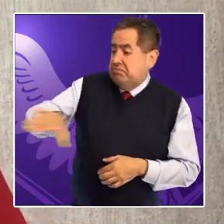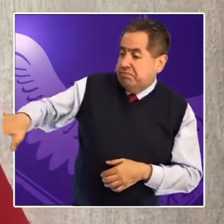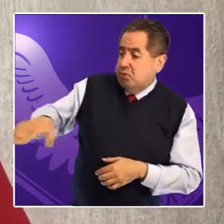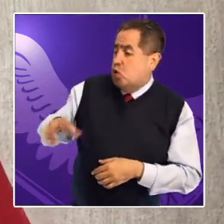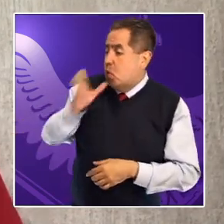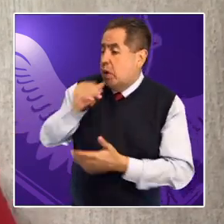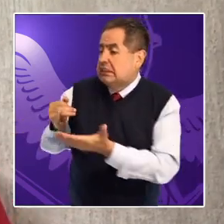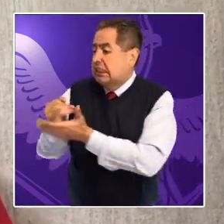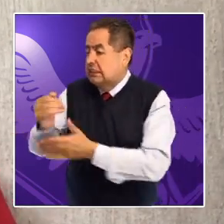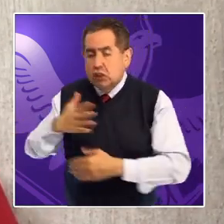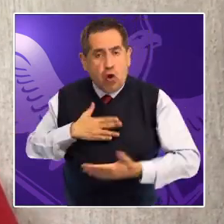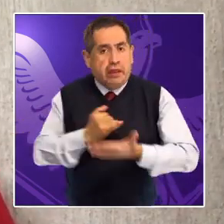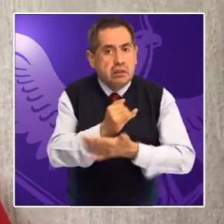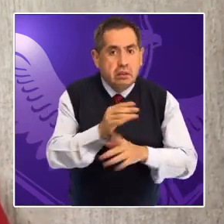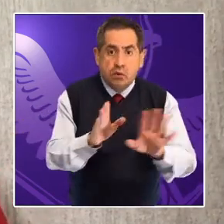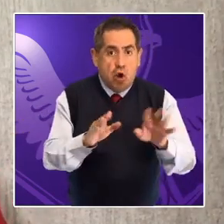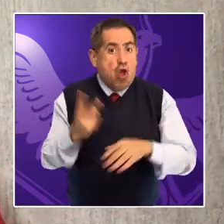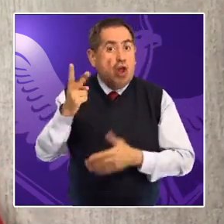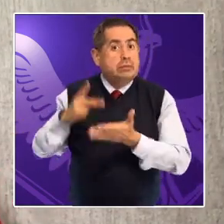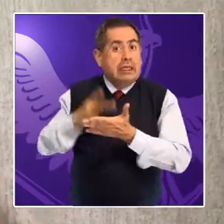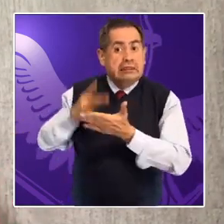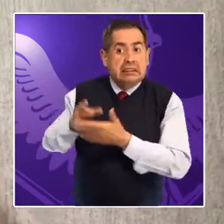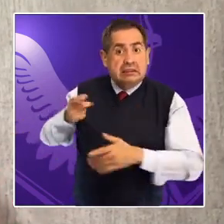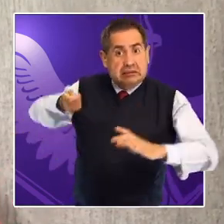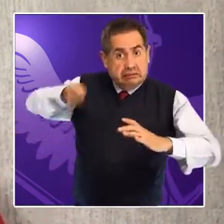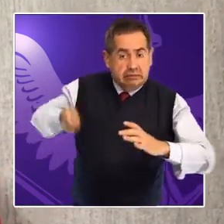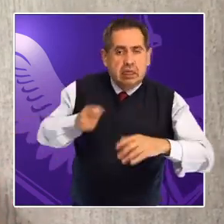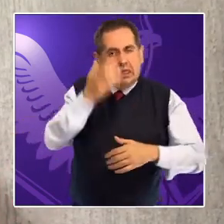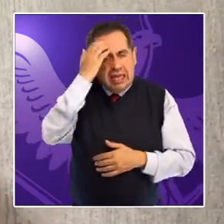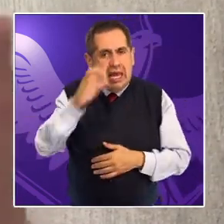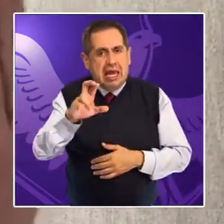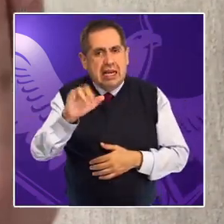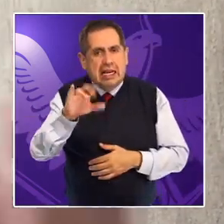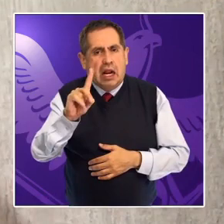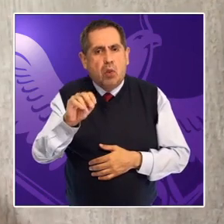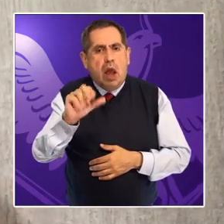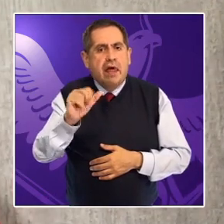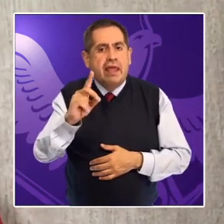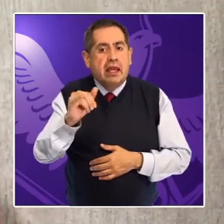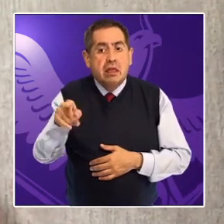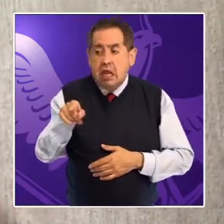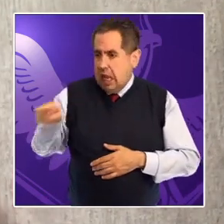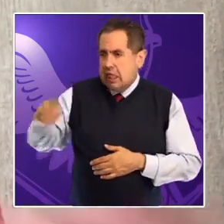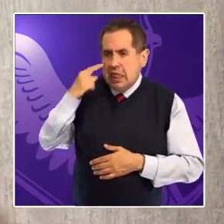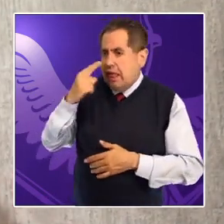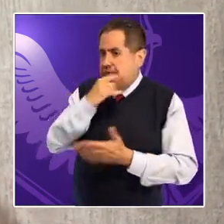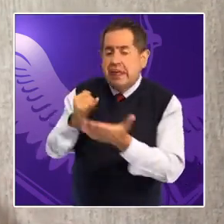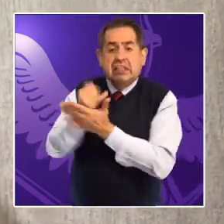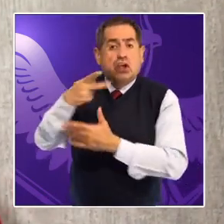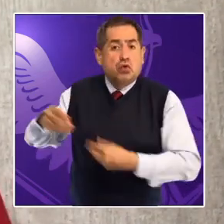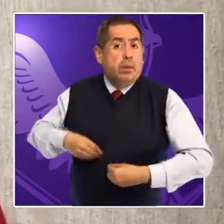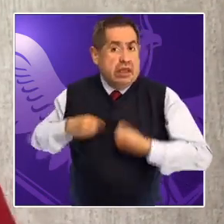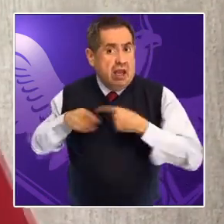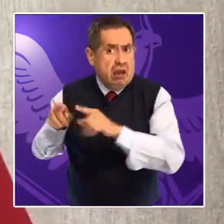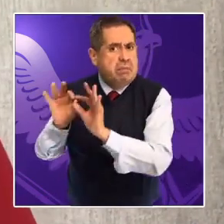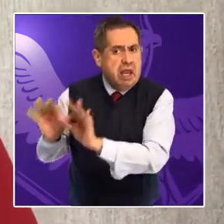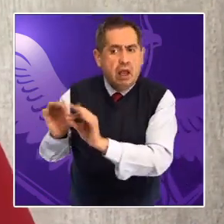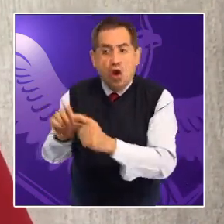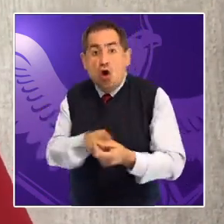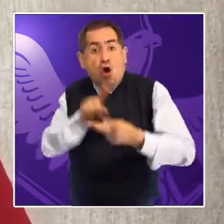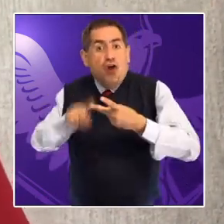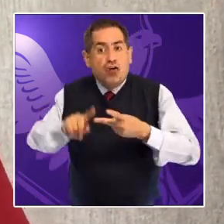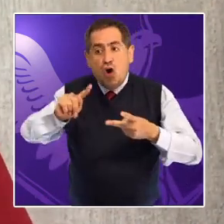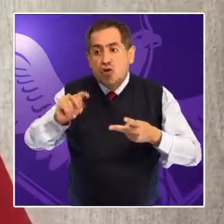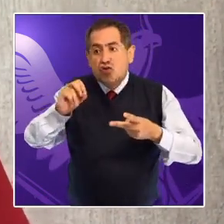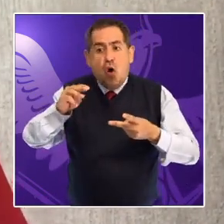ha declarado, en el caso de Ricardo Adair, pues que Ricardo Adair tenía derecho a decidir sobre su vida, pero en el caso otro de Tomás, que